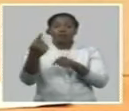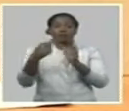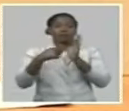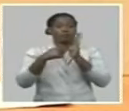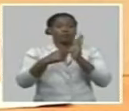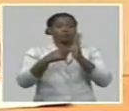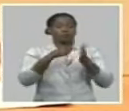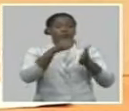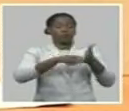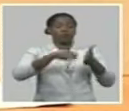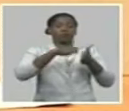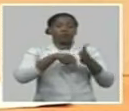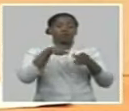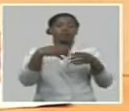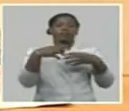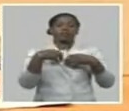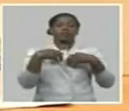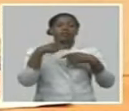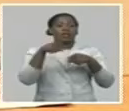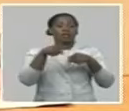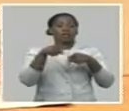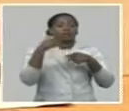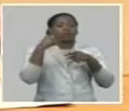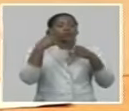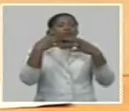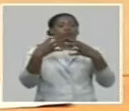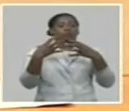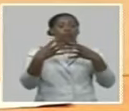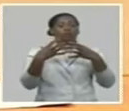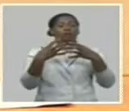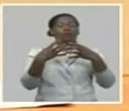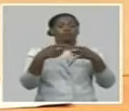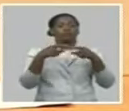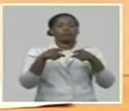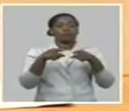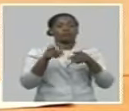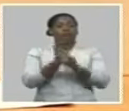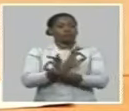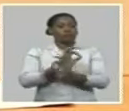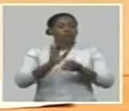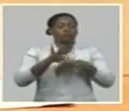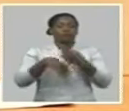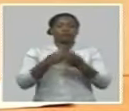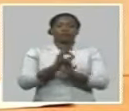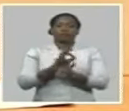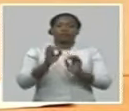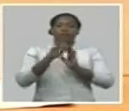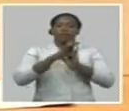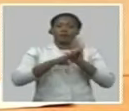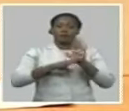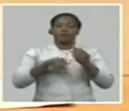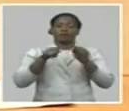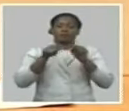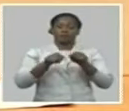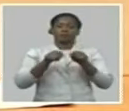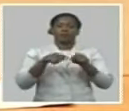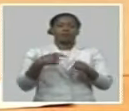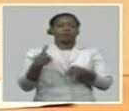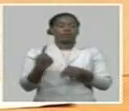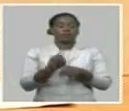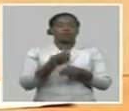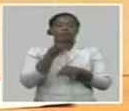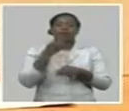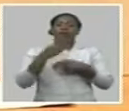que pienso que es una medida aparte del aislamiento de la de las cuestiones básicas elementales que nosotros pudiéramos